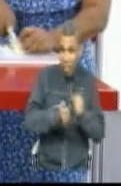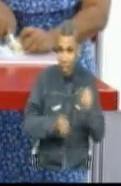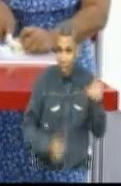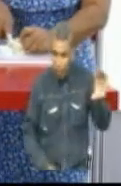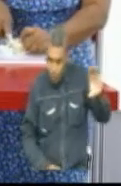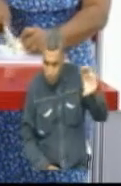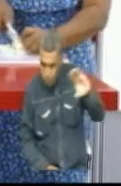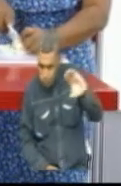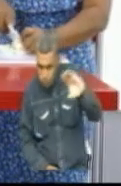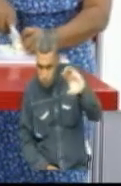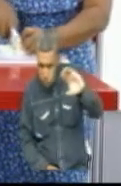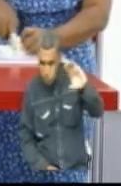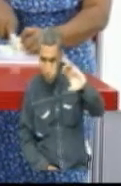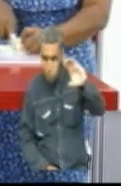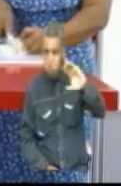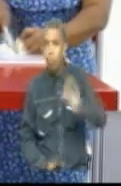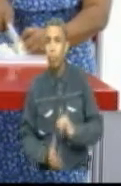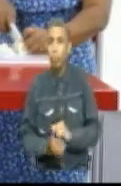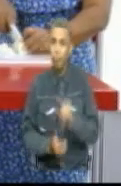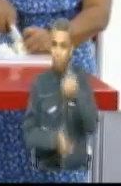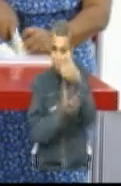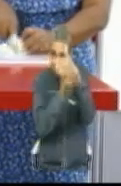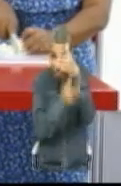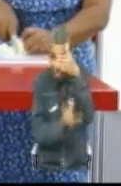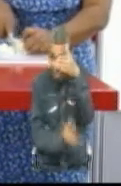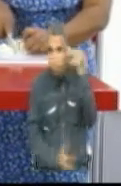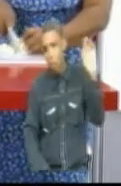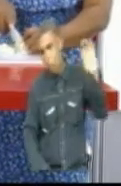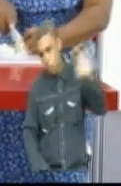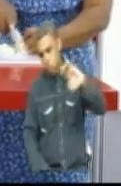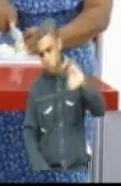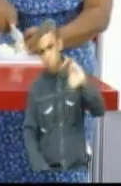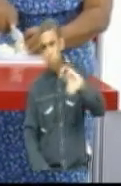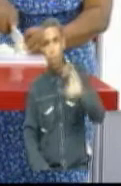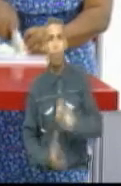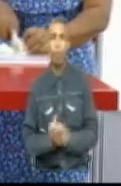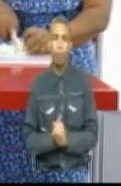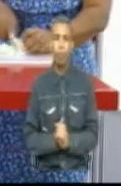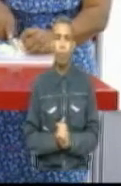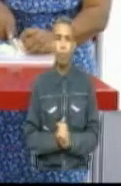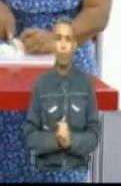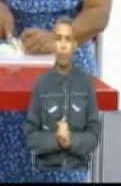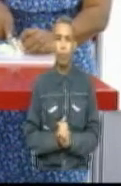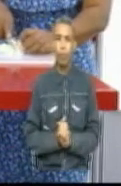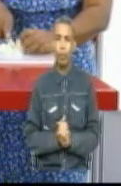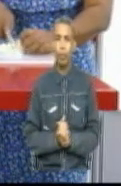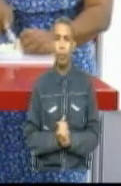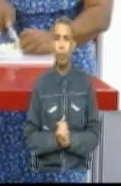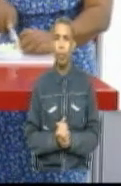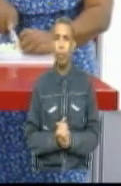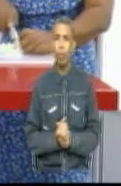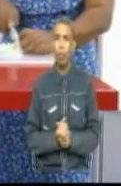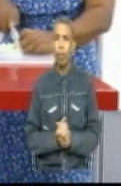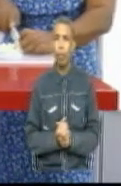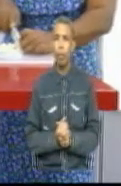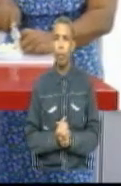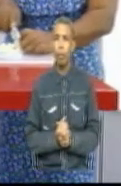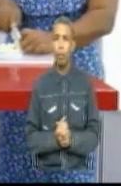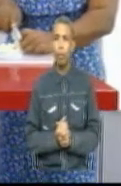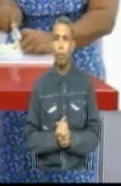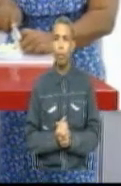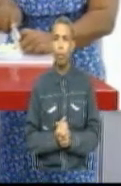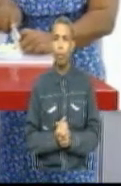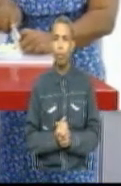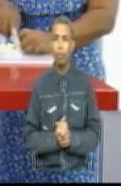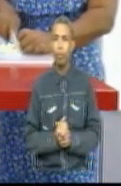con ellos pues veo que durante todos estos días nosotros hemos tenido recetas en las cuales hemos hecho la técnica de las julianas para la cuestión del té a la hora